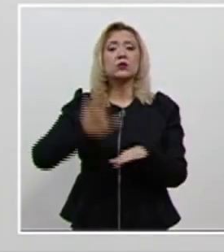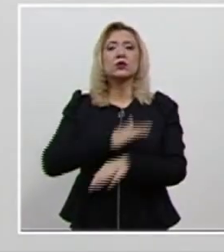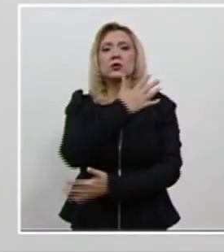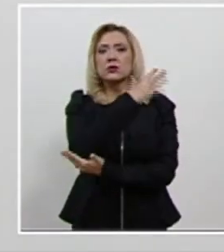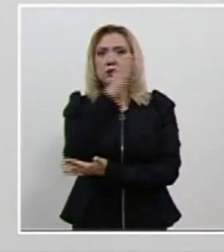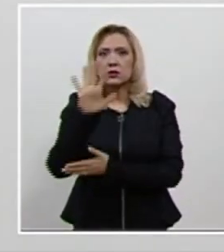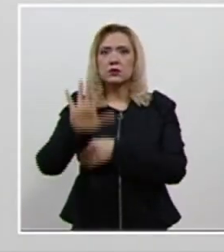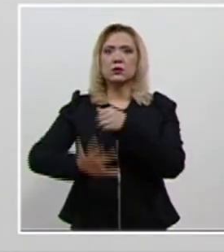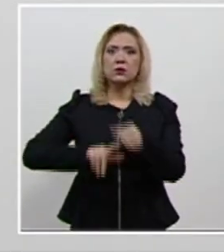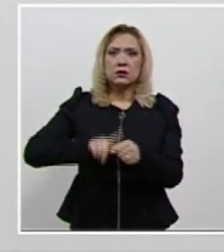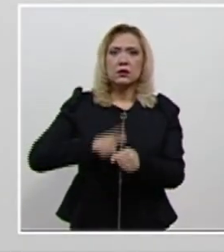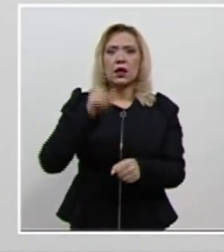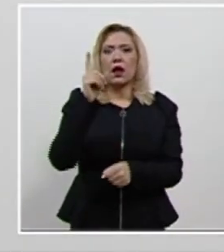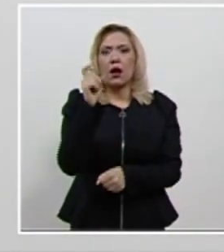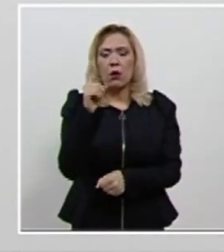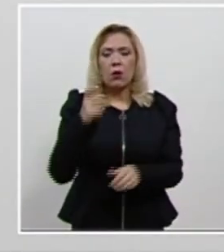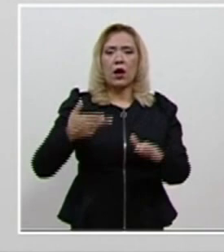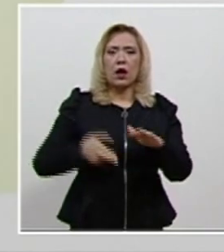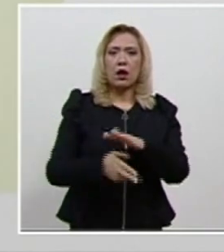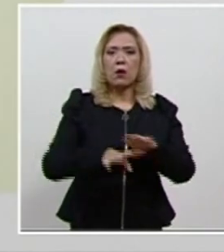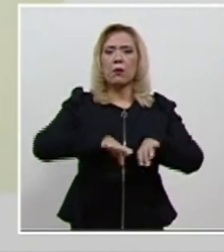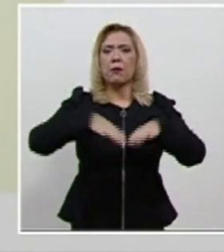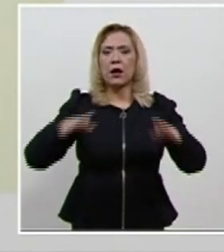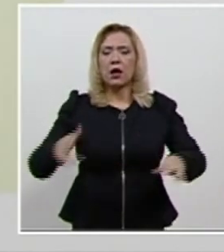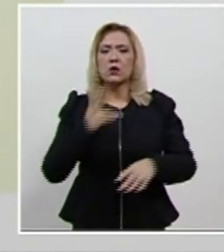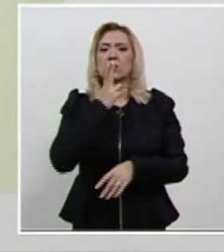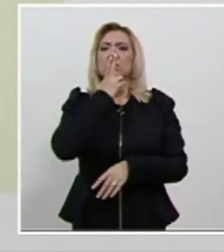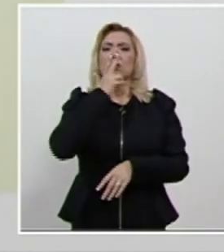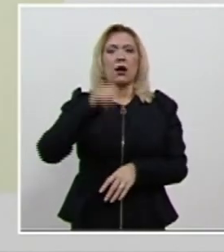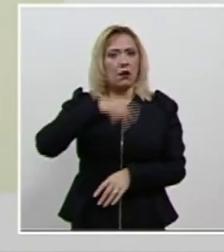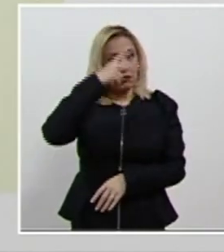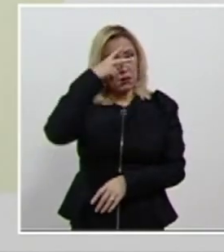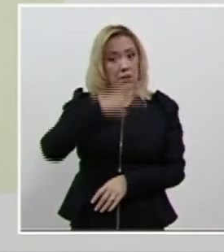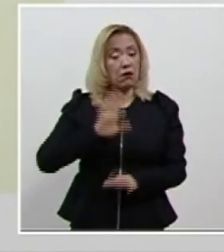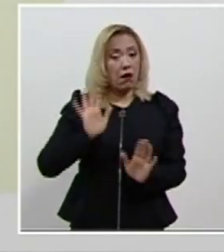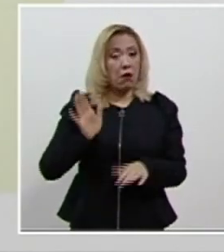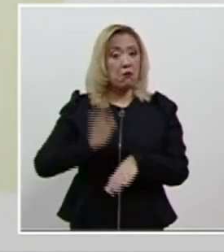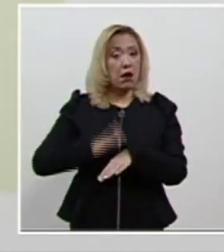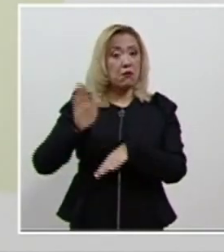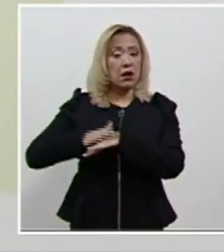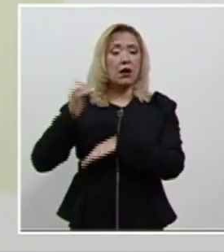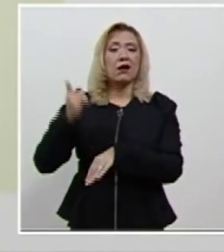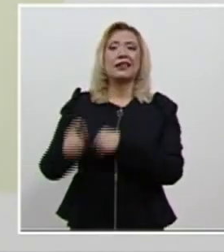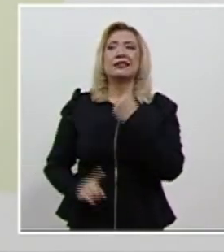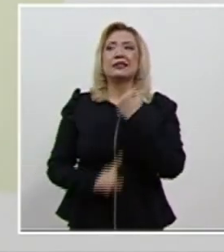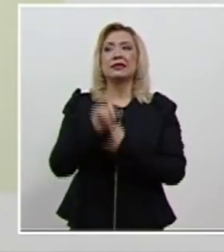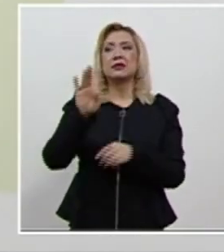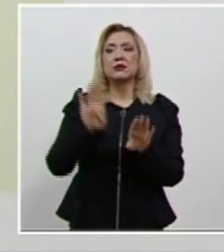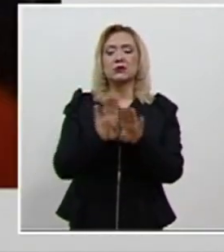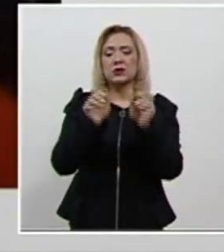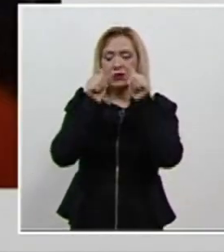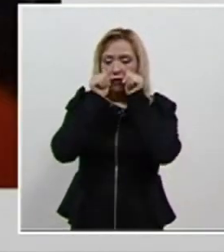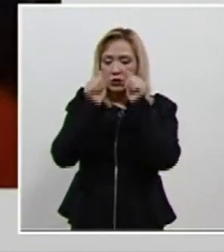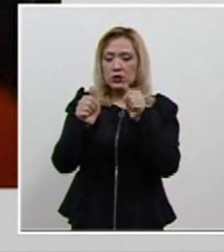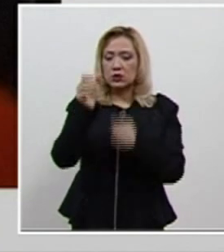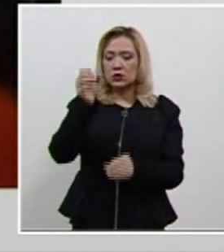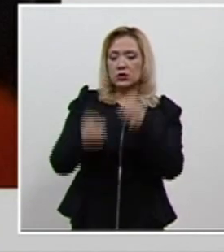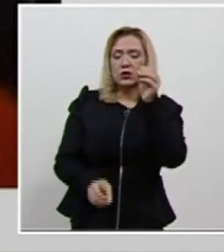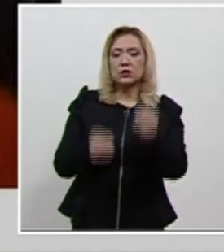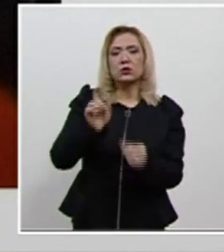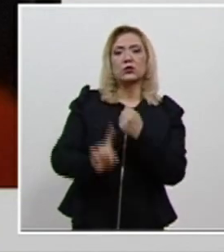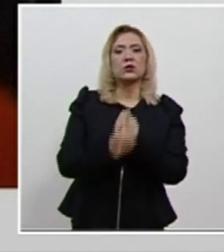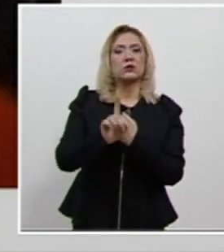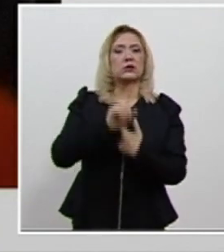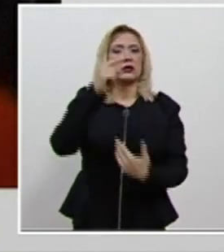México. No obstante, también se advierte una serie de obstáculos que dificultan el acceso a la justicia en este tipo de